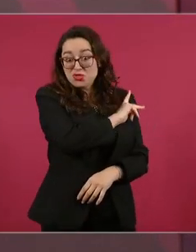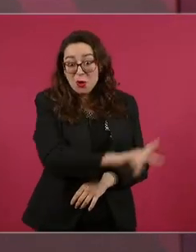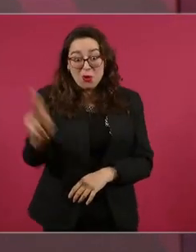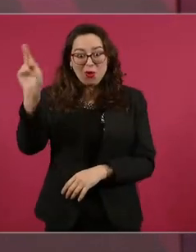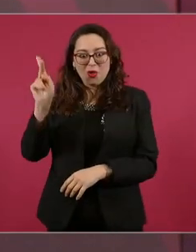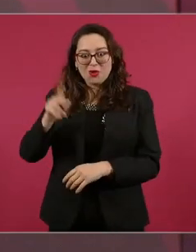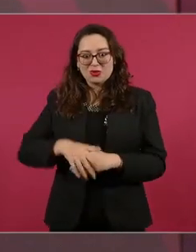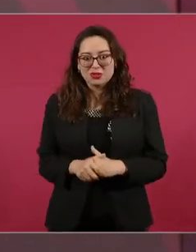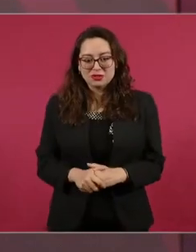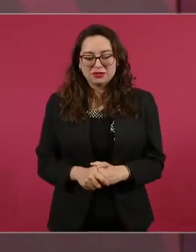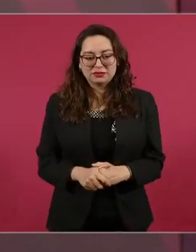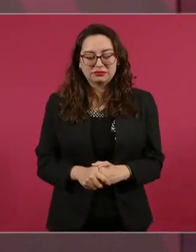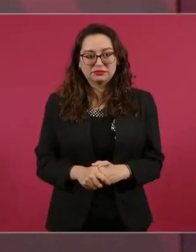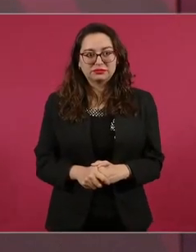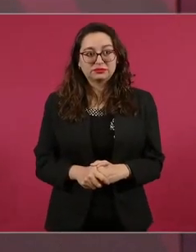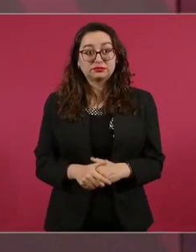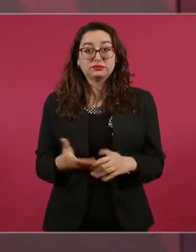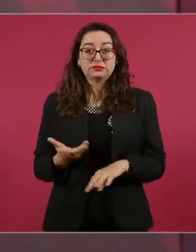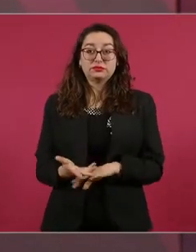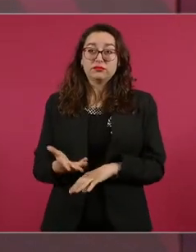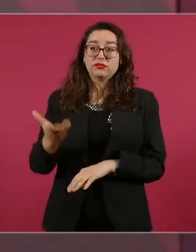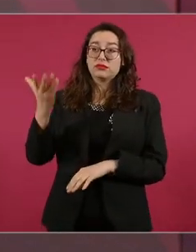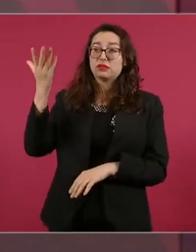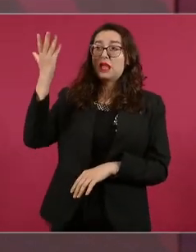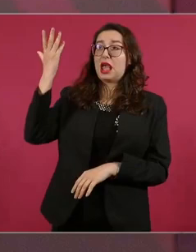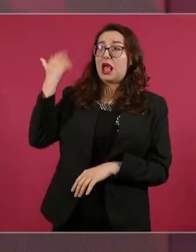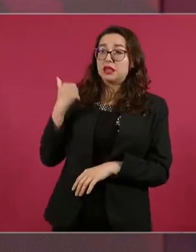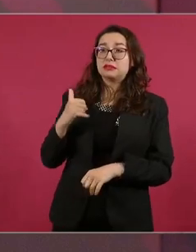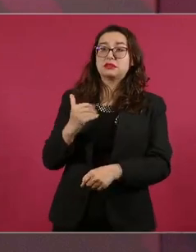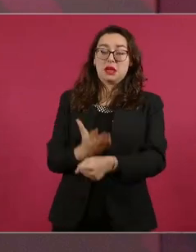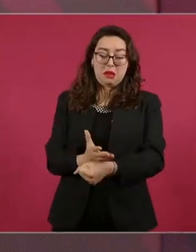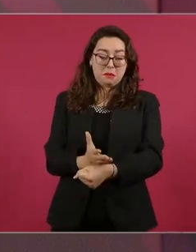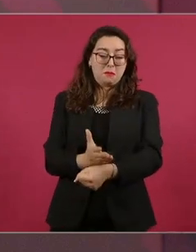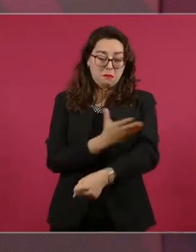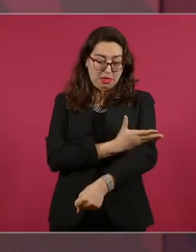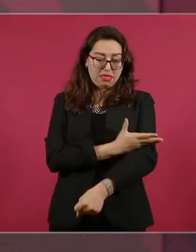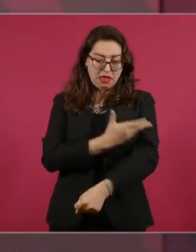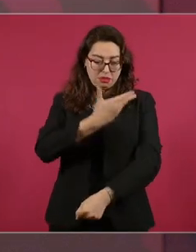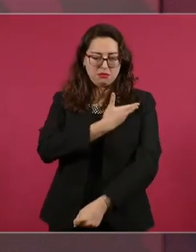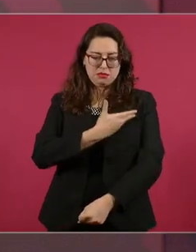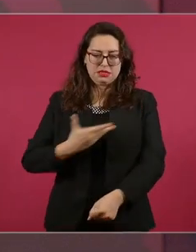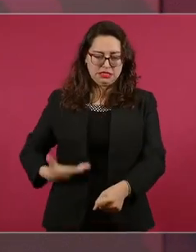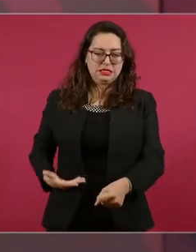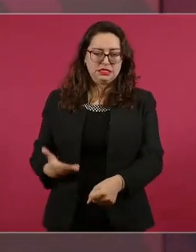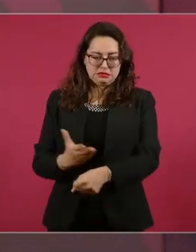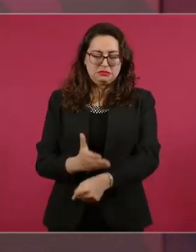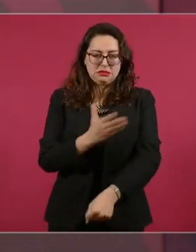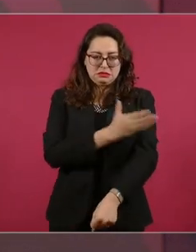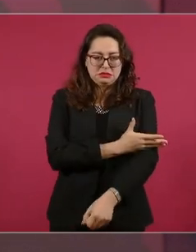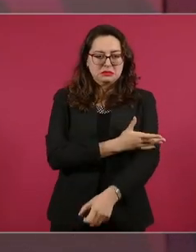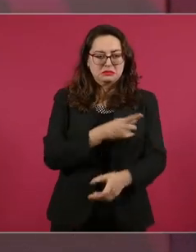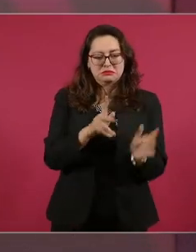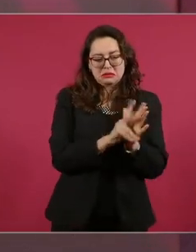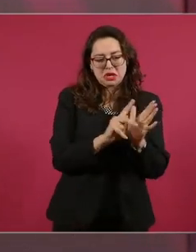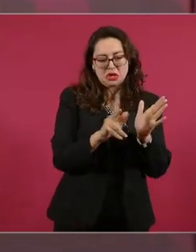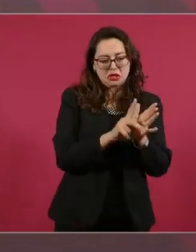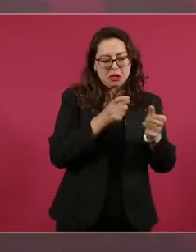desde la época en que atacaron de manera